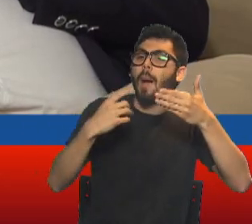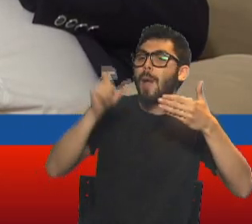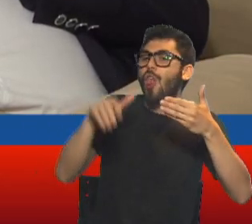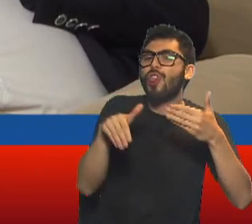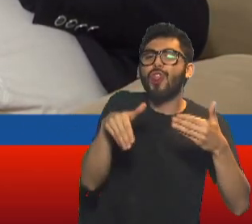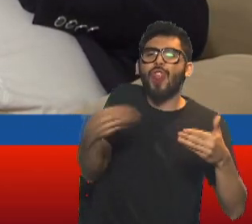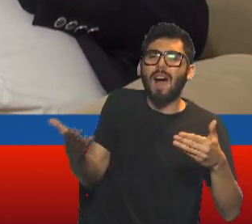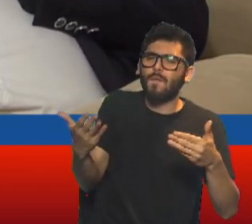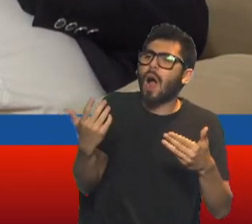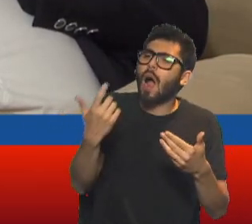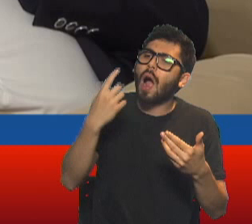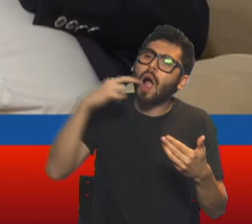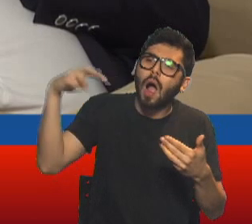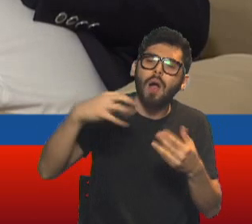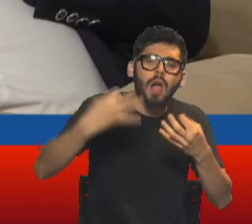qué personas te referías?